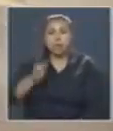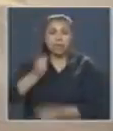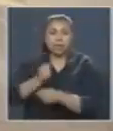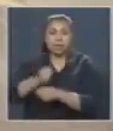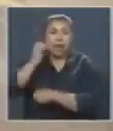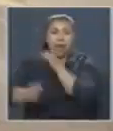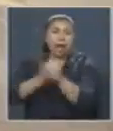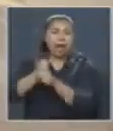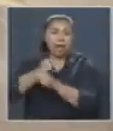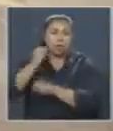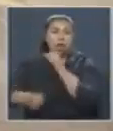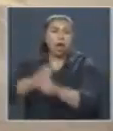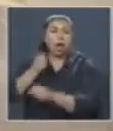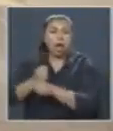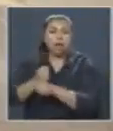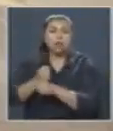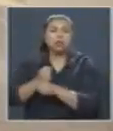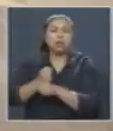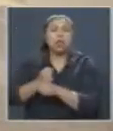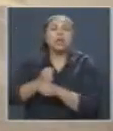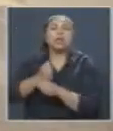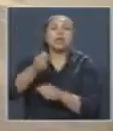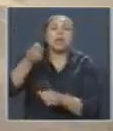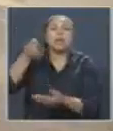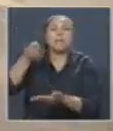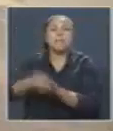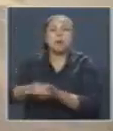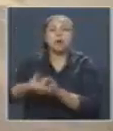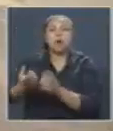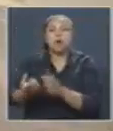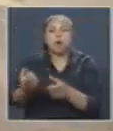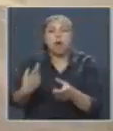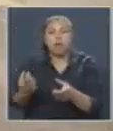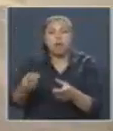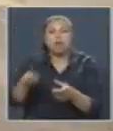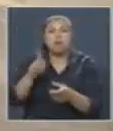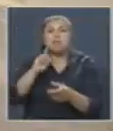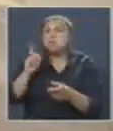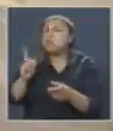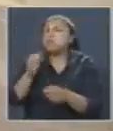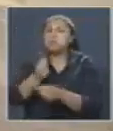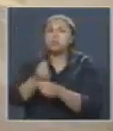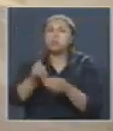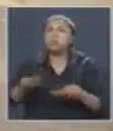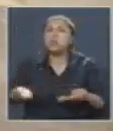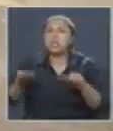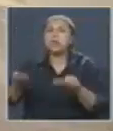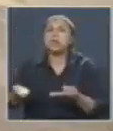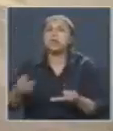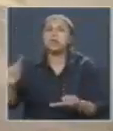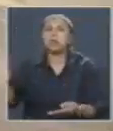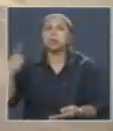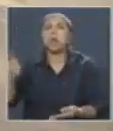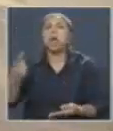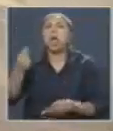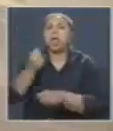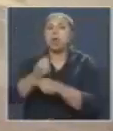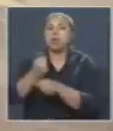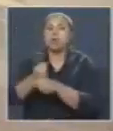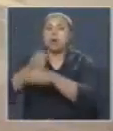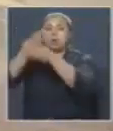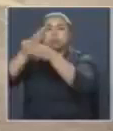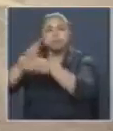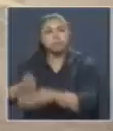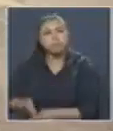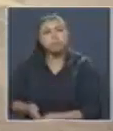contratados a honorarios a pesar que lo que realizan no es un servicio particular sino que es un servicio permanente al estado